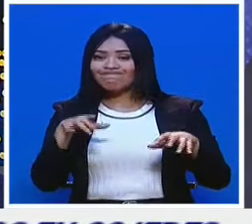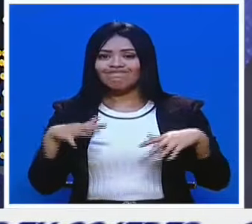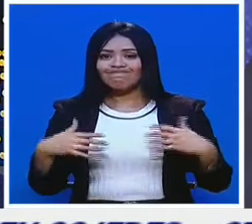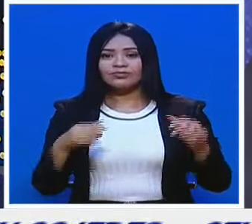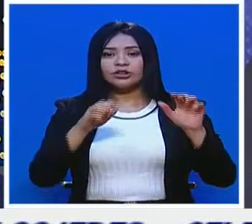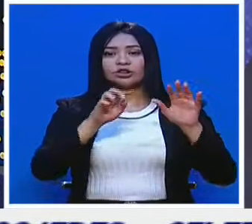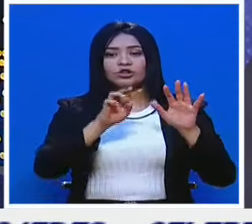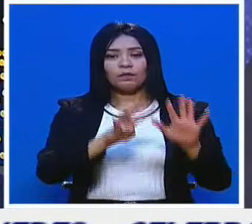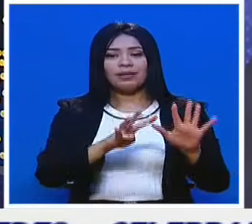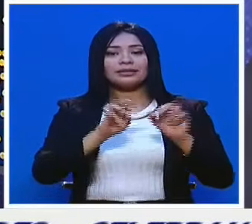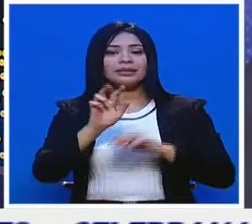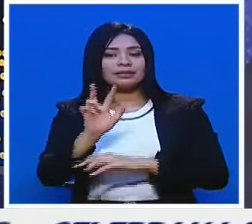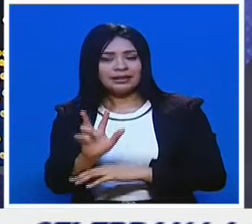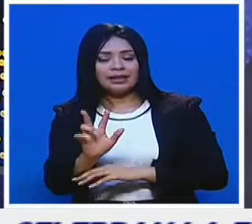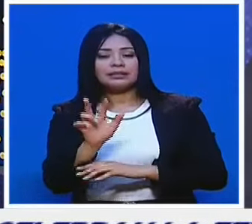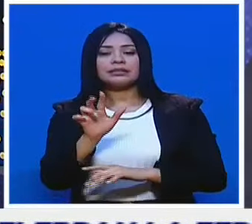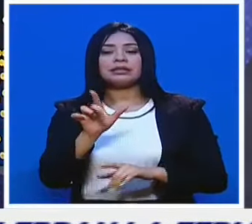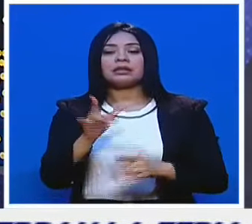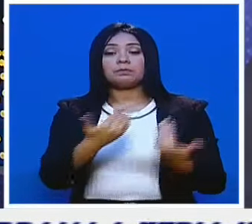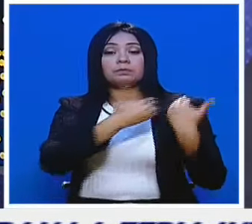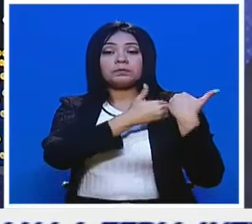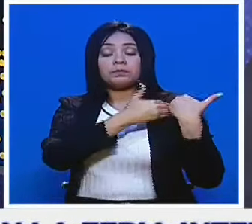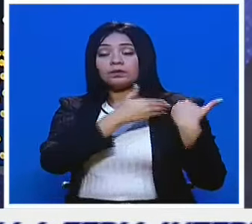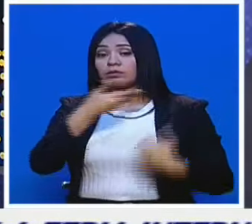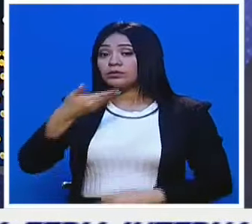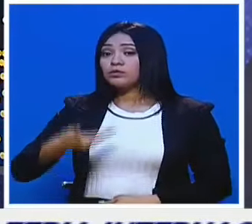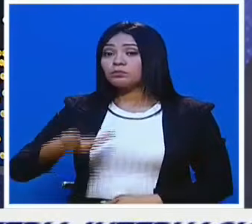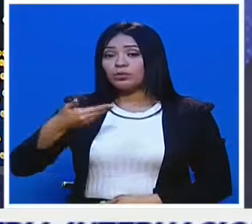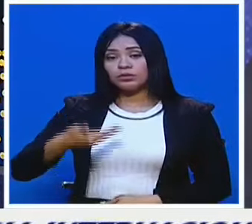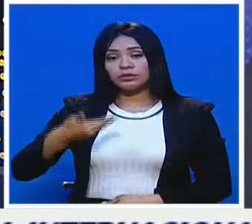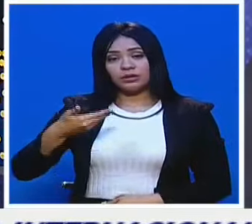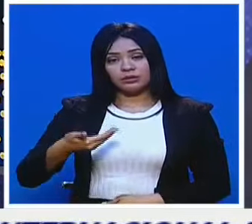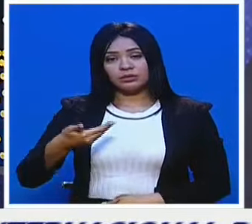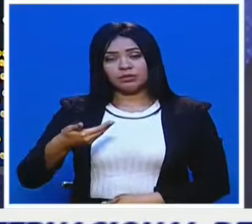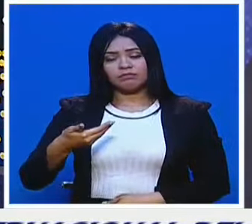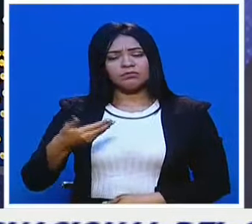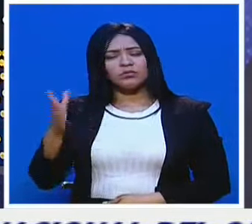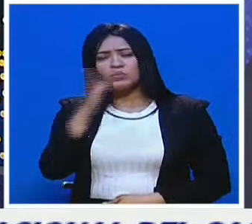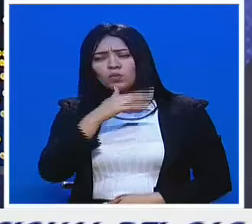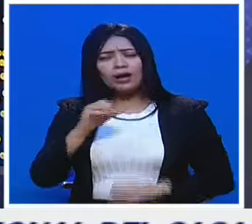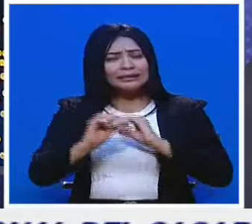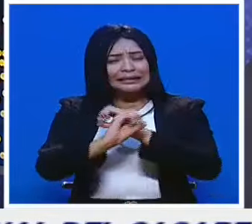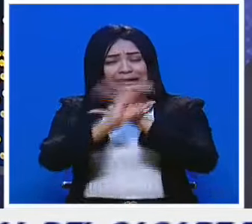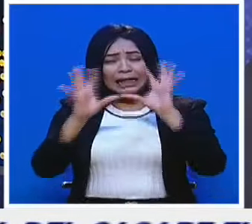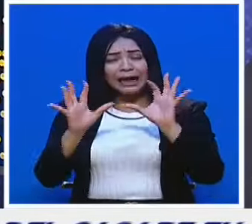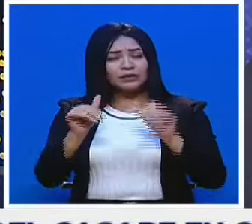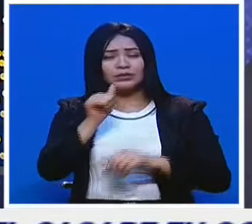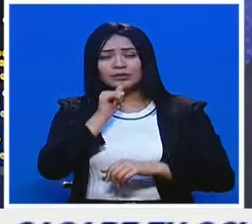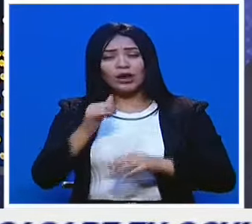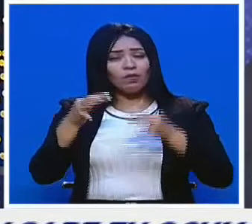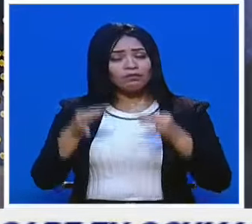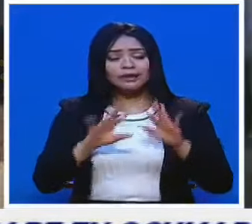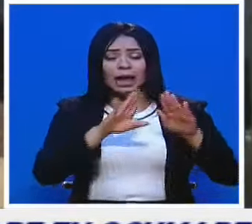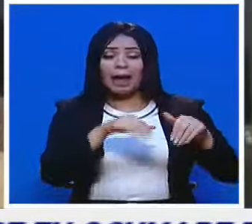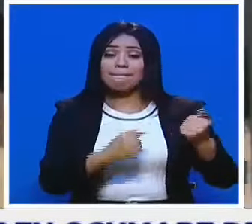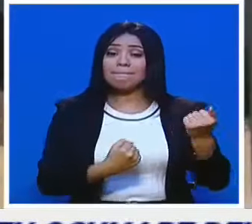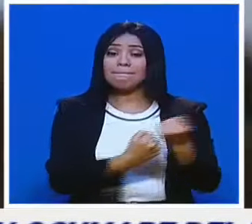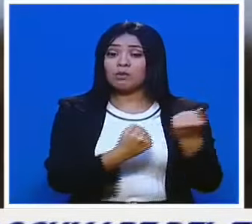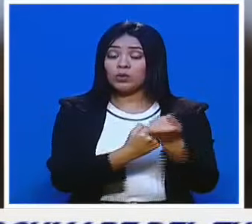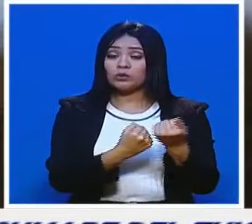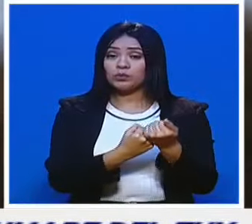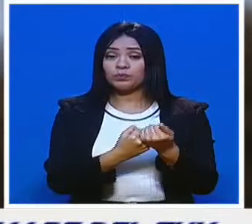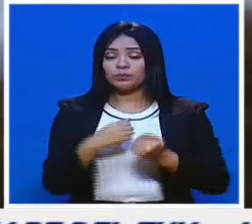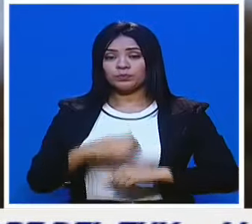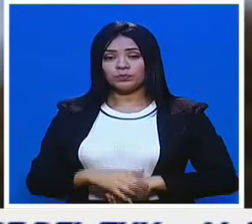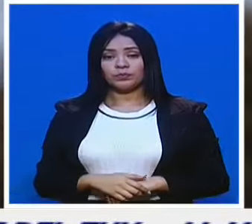93 delegados electorales. Son estados sin una tendencia clara de voto y que pueden variar entre unas elecciones y